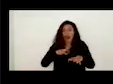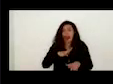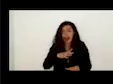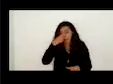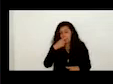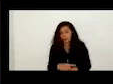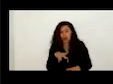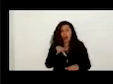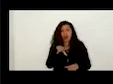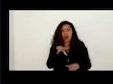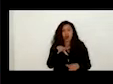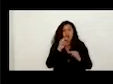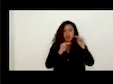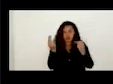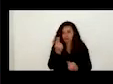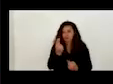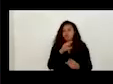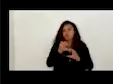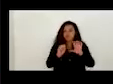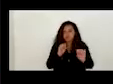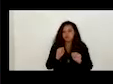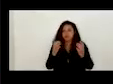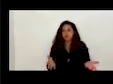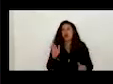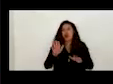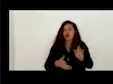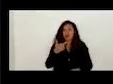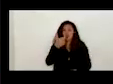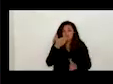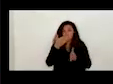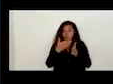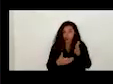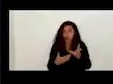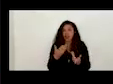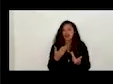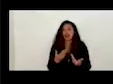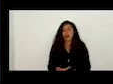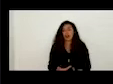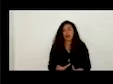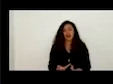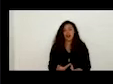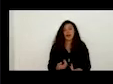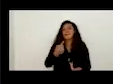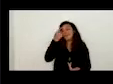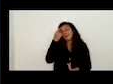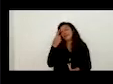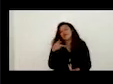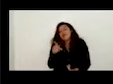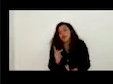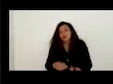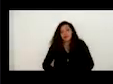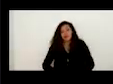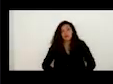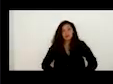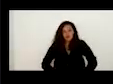y tampoco todos cuentan a veces con los recursos suficientes y necesarios, pero de